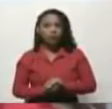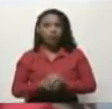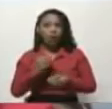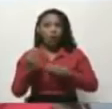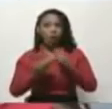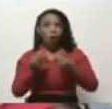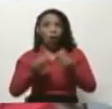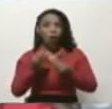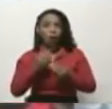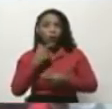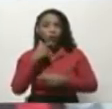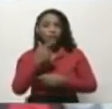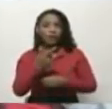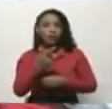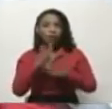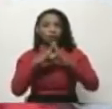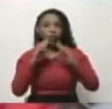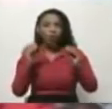toda